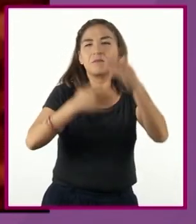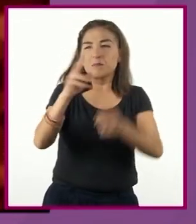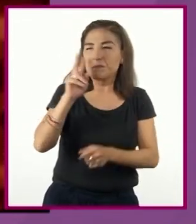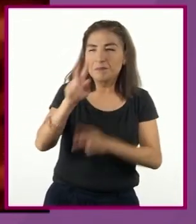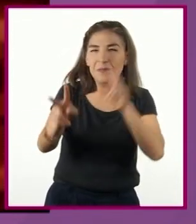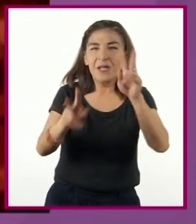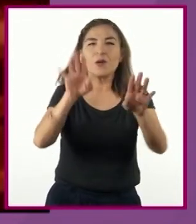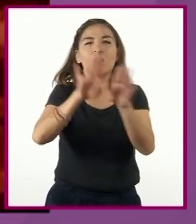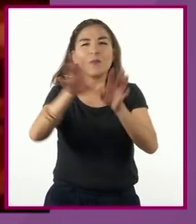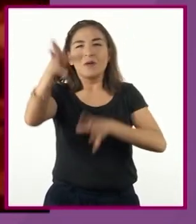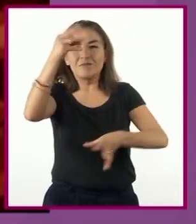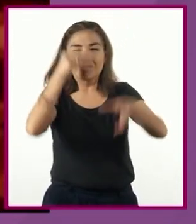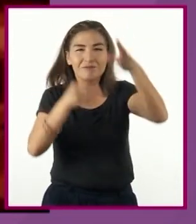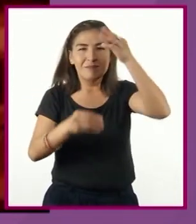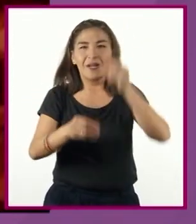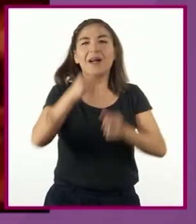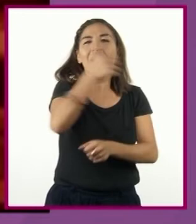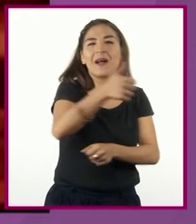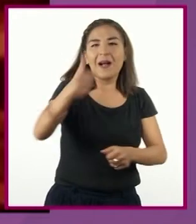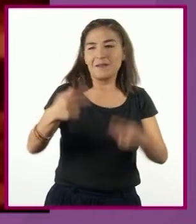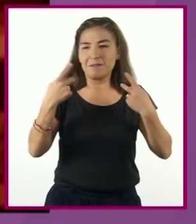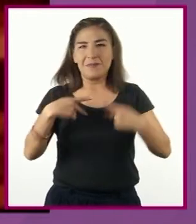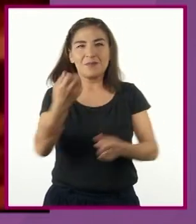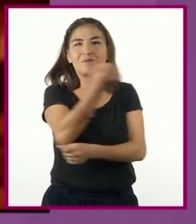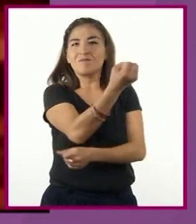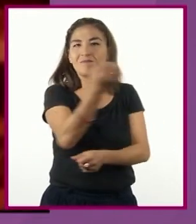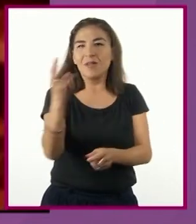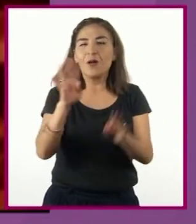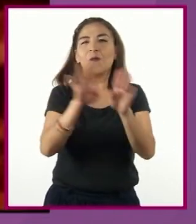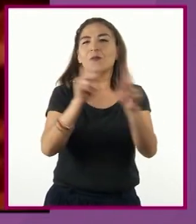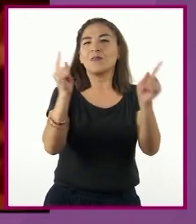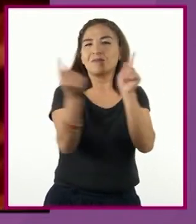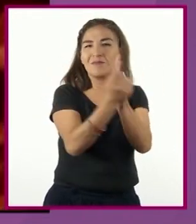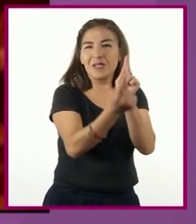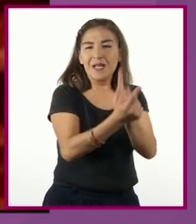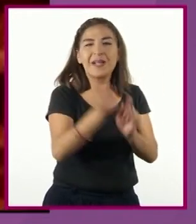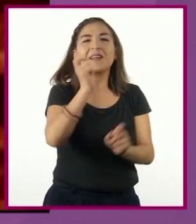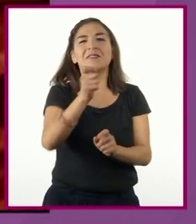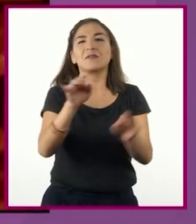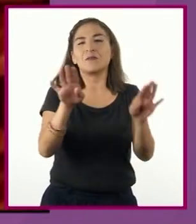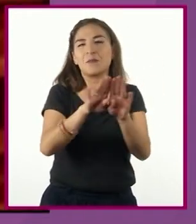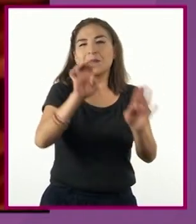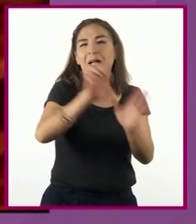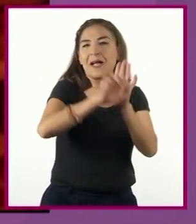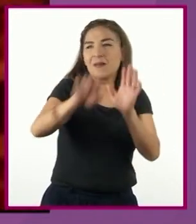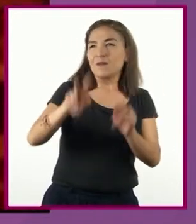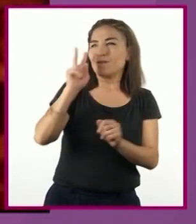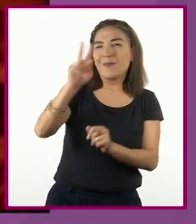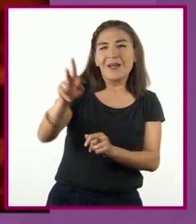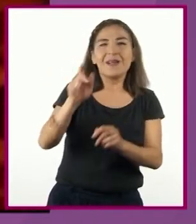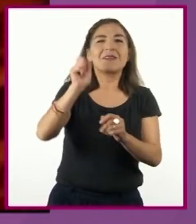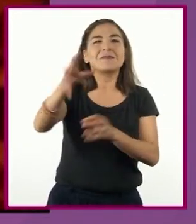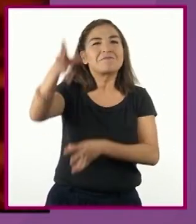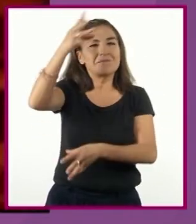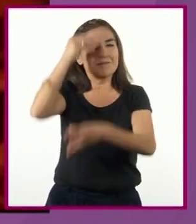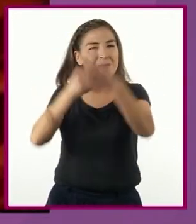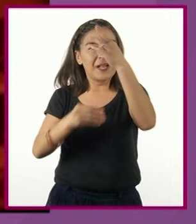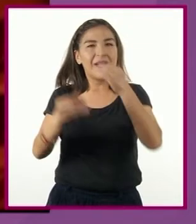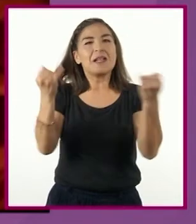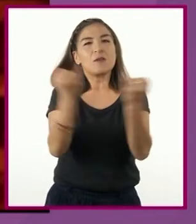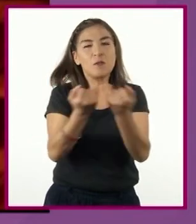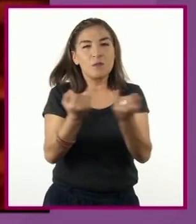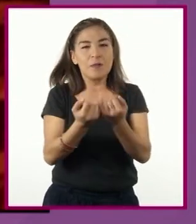percibiendo, con base en lo que vamos aprendiendo de quienes nos rodean, de los ejemplos que vamos teniendo a nuestro alrededor y